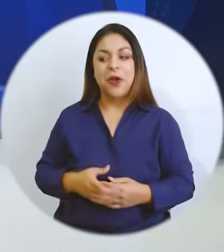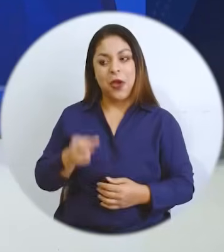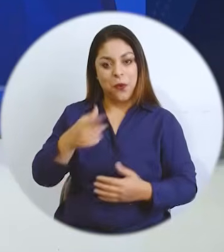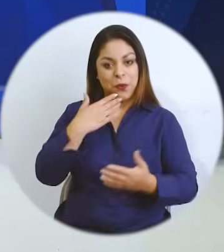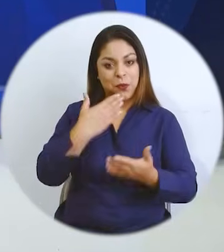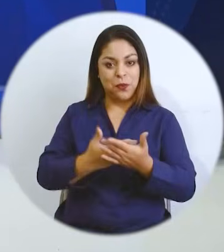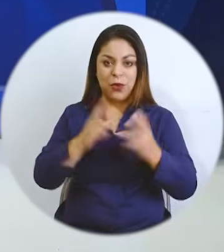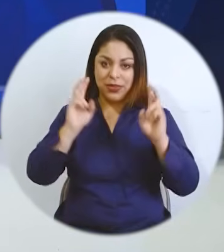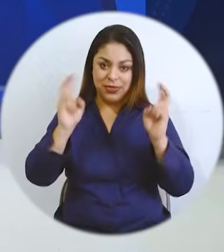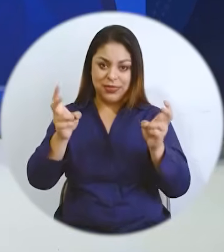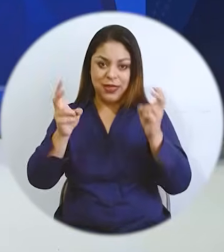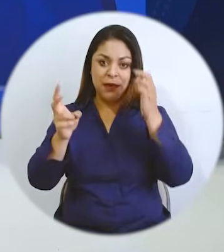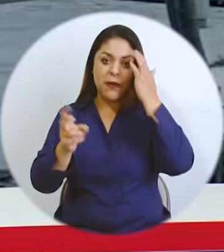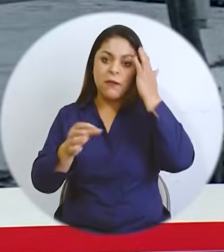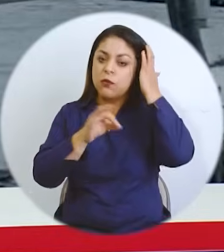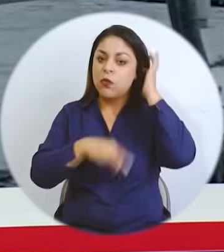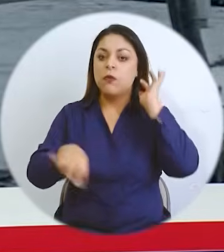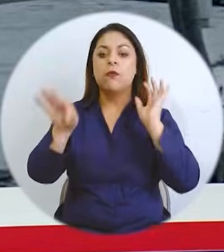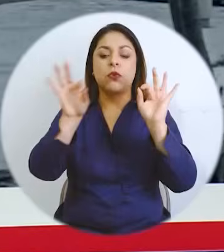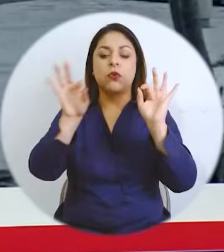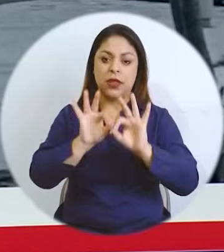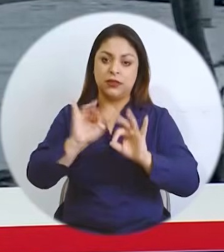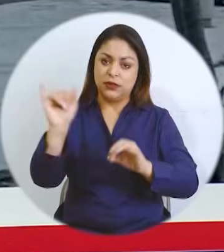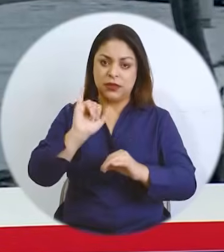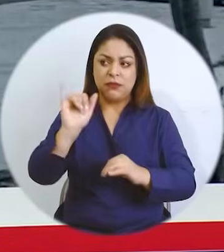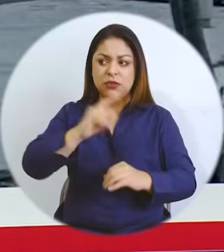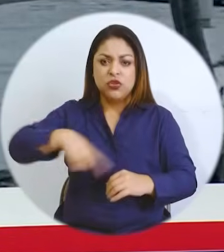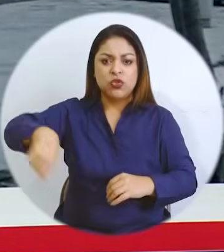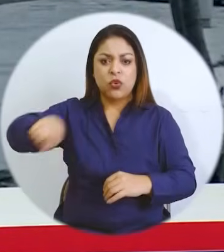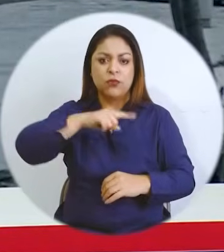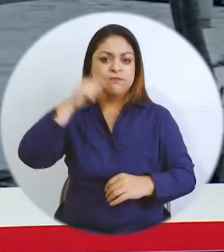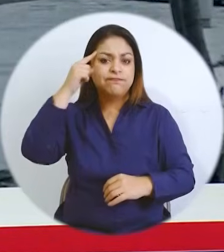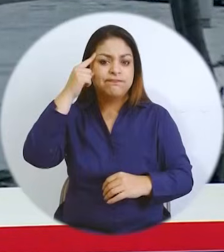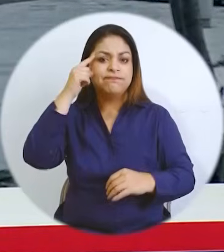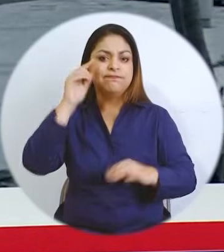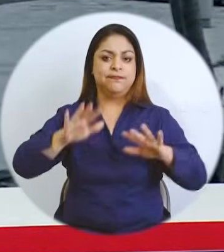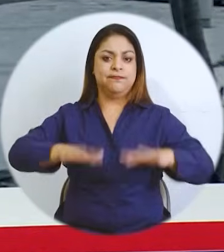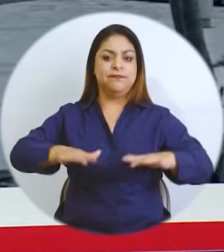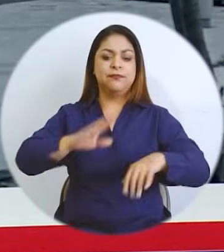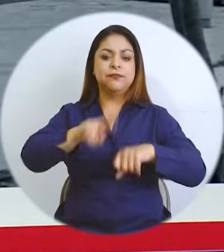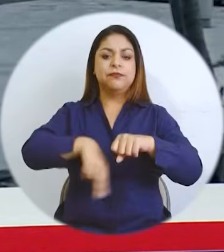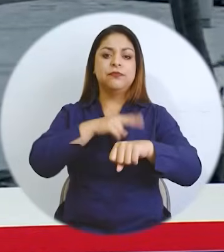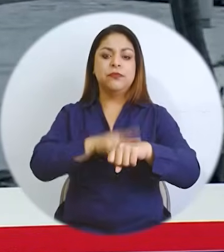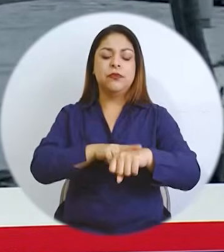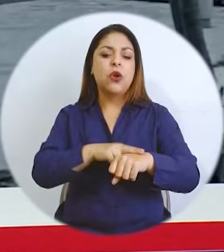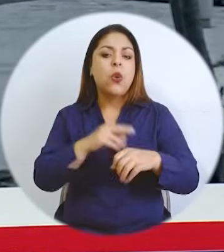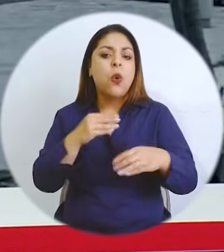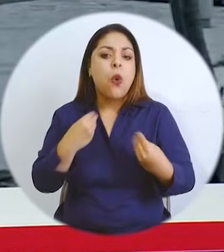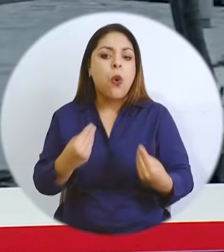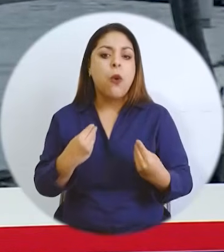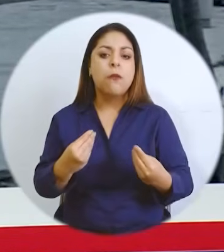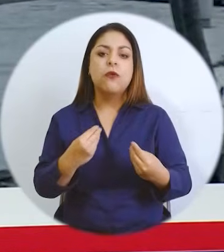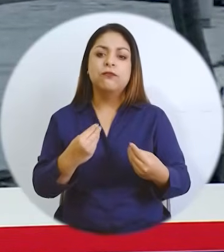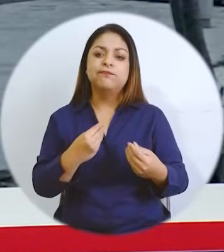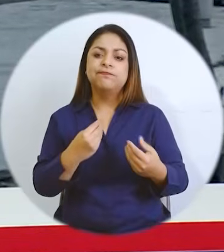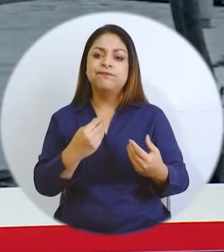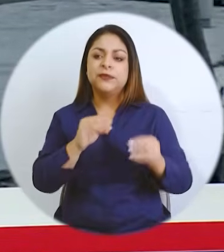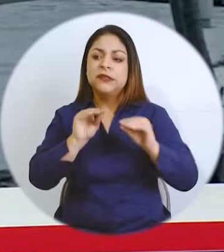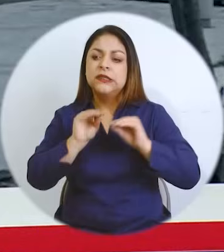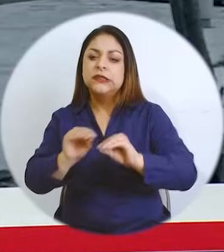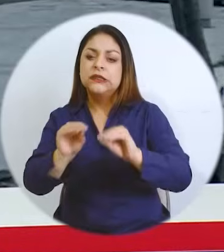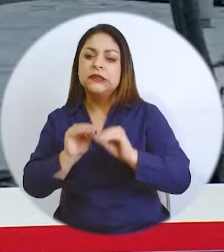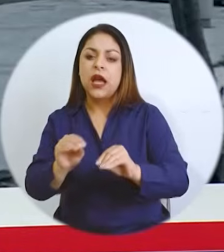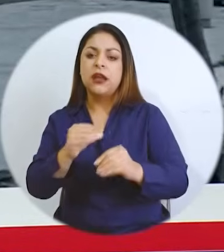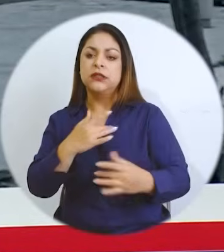mesa ahorita lo que estamos discutiendo, sino sobre la realidad nacional y gestionar procesos de educación,